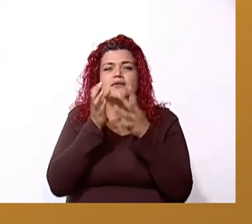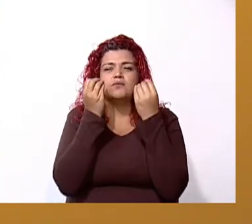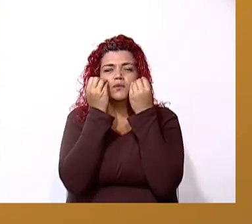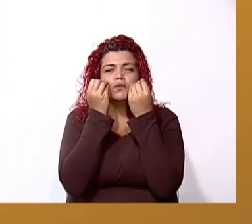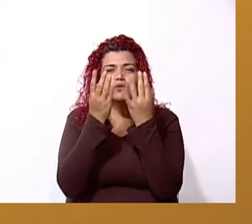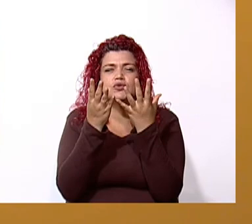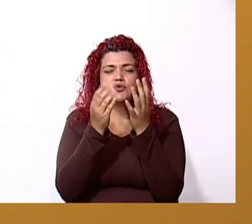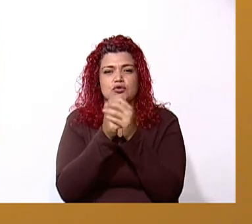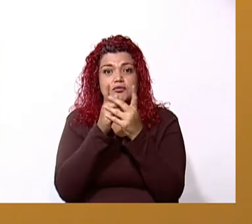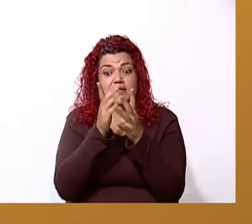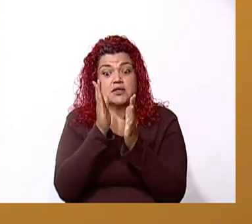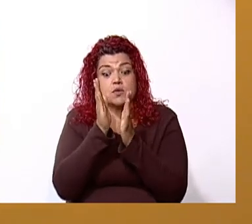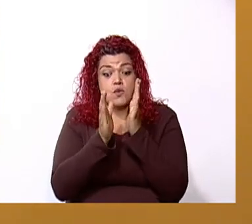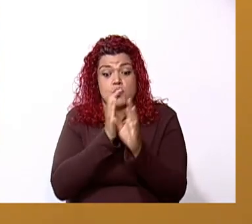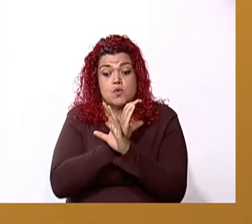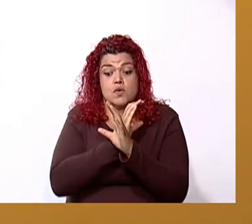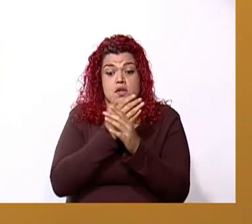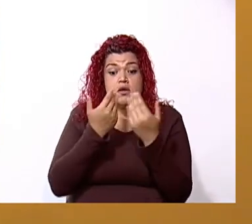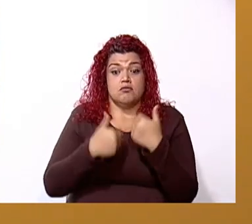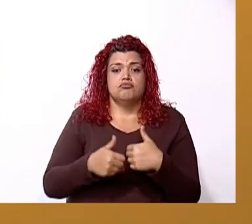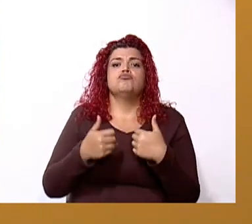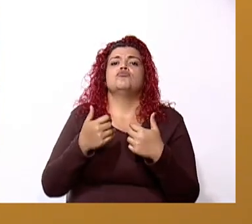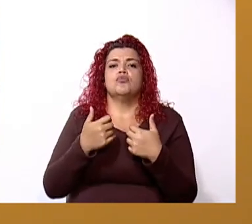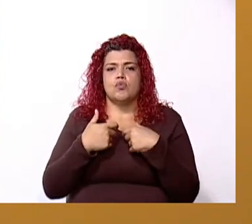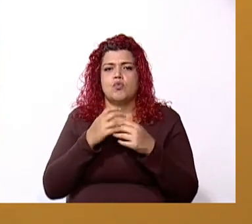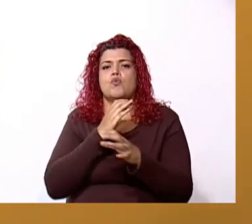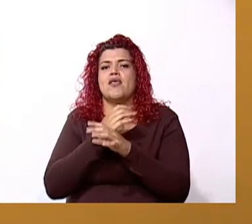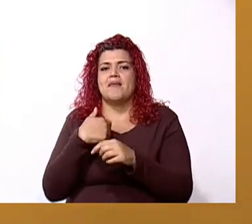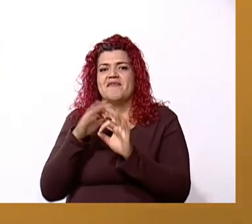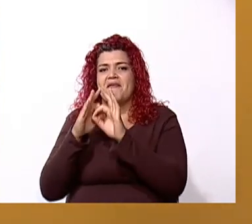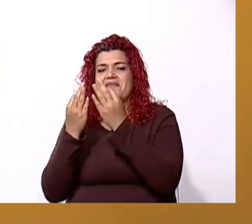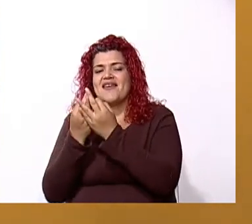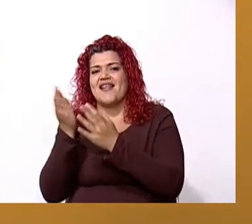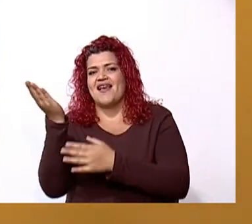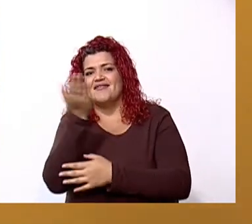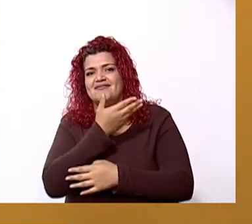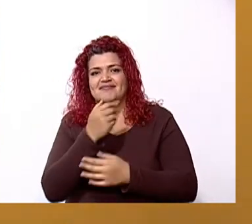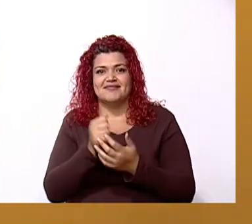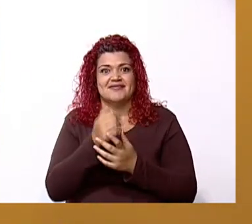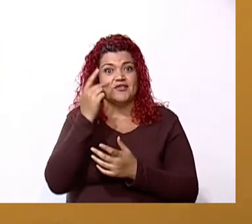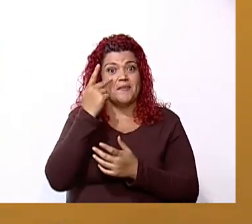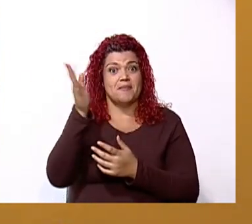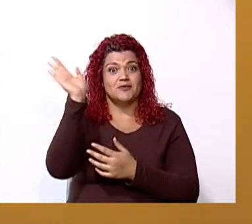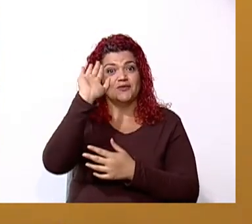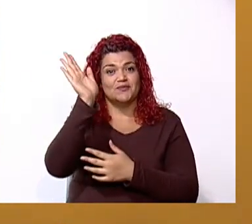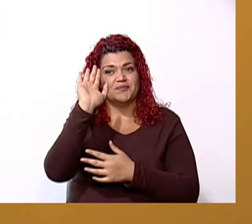mucho, porque si se cuidan ustedes, están cuidando a su familia. ¡Nos vemos!